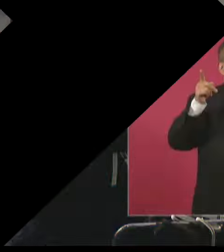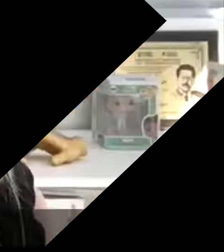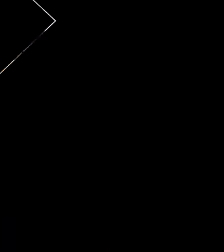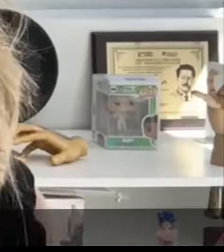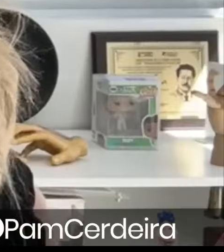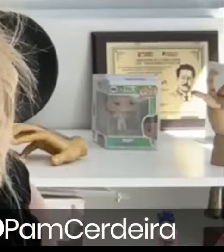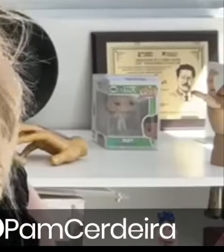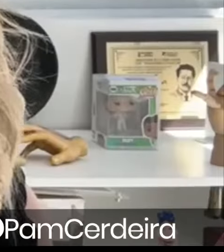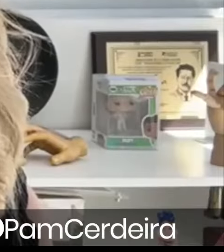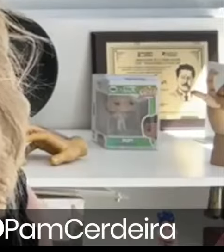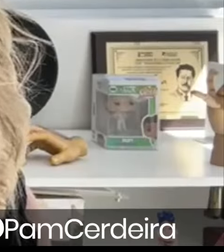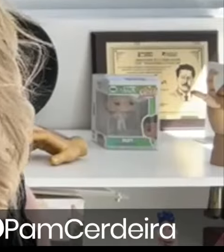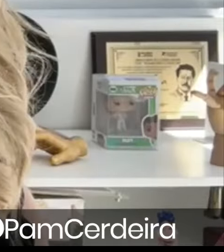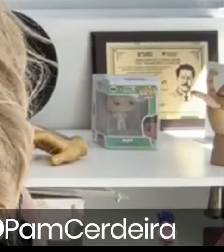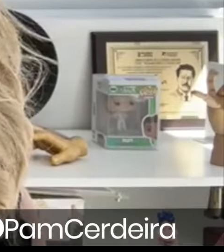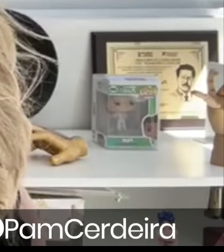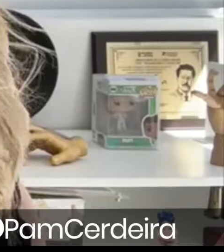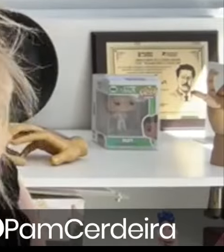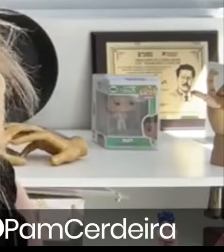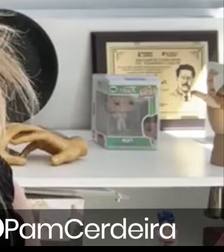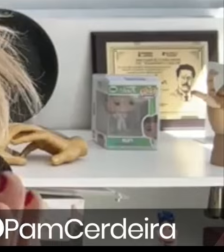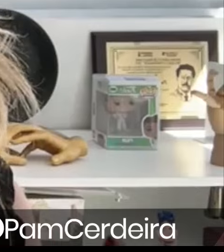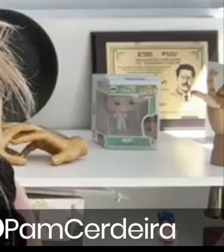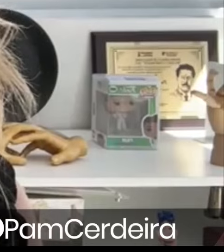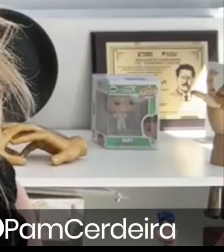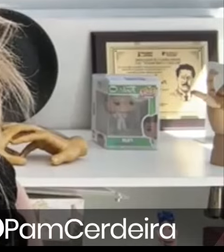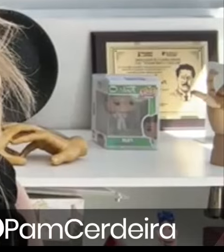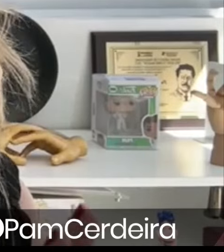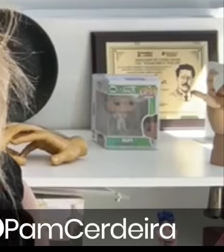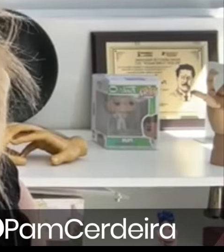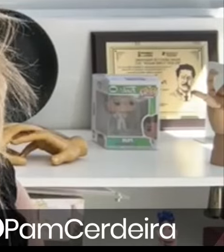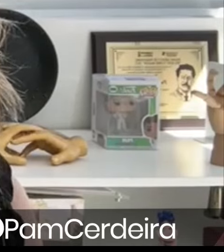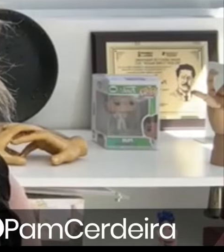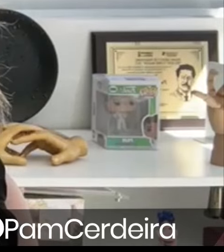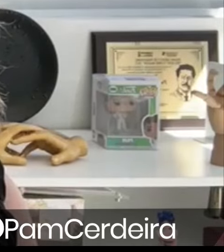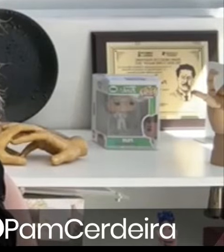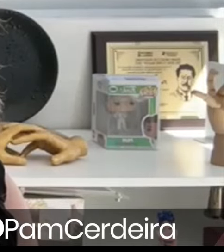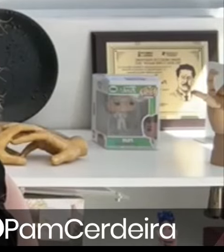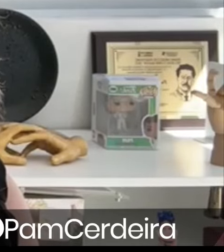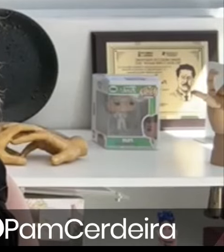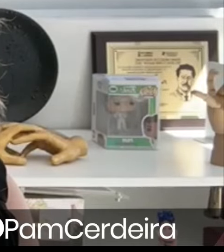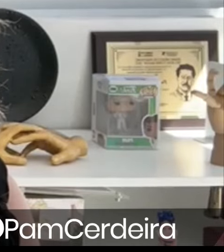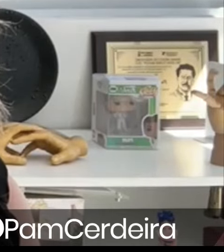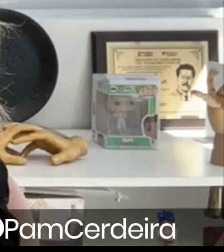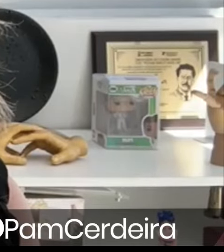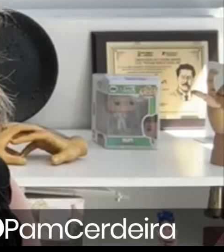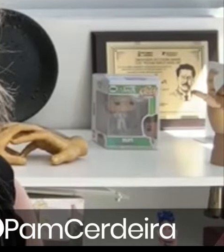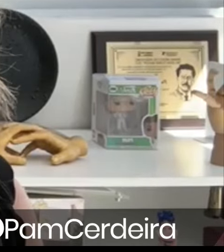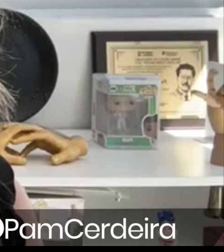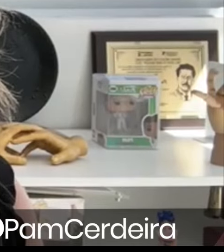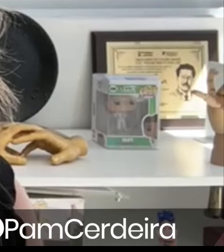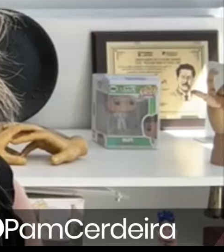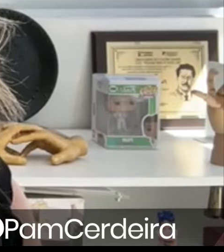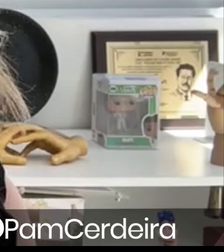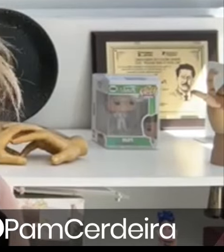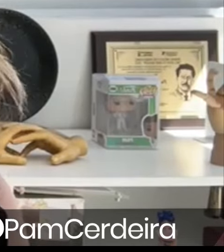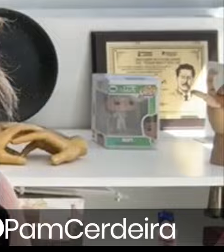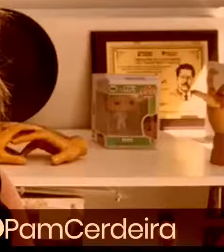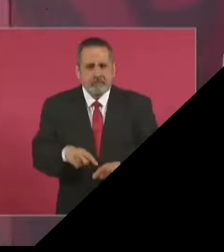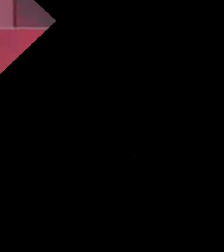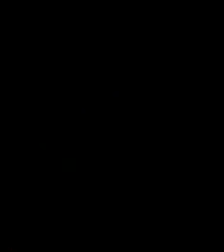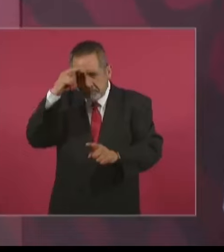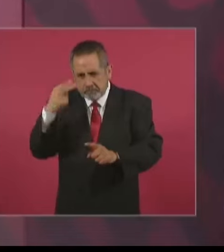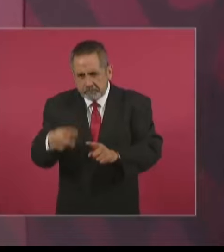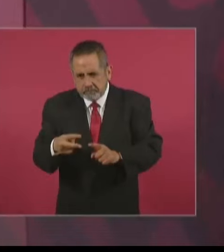ya se va. Y en la democracia a veces se gana y a veces se pierde. Y no se trata de quién llegue a la presidencia en el próximo sexenio. Pensemos